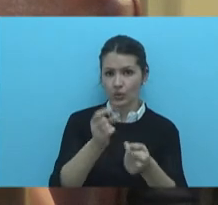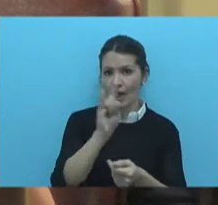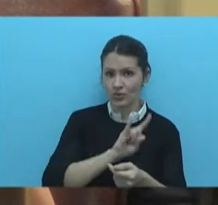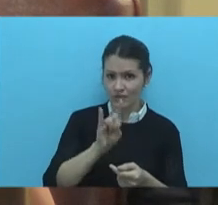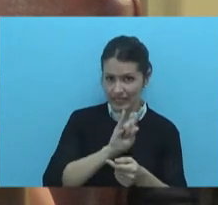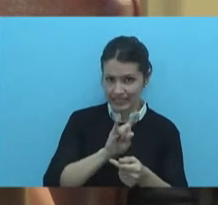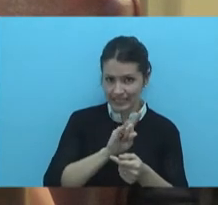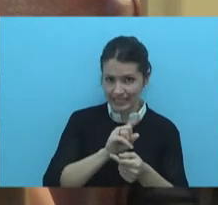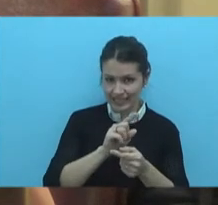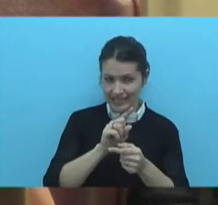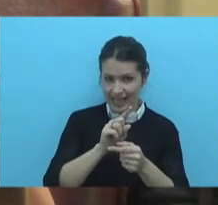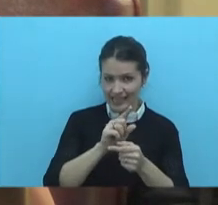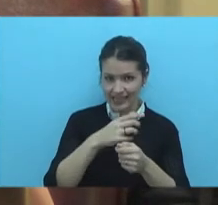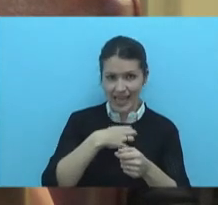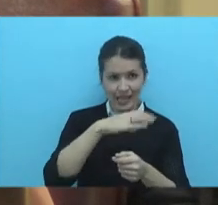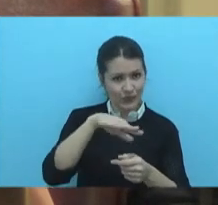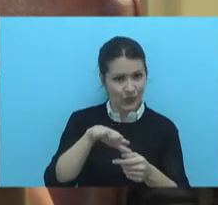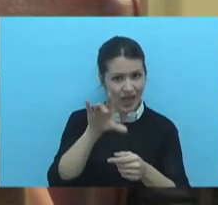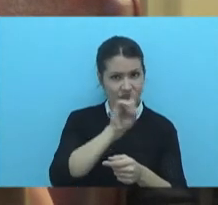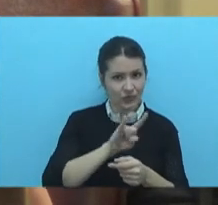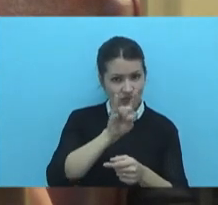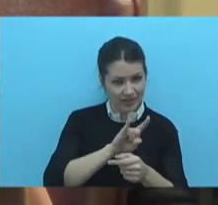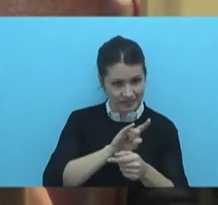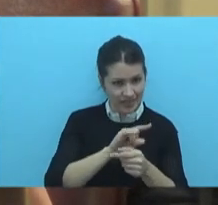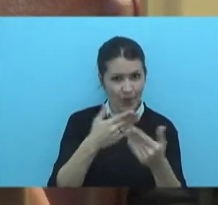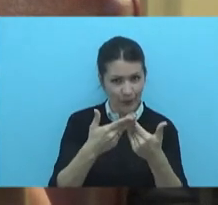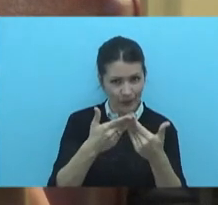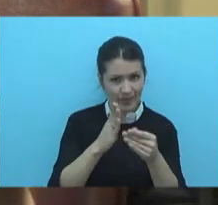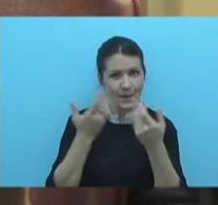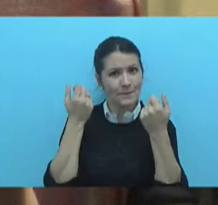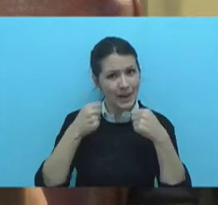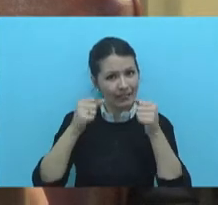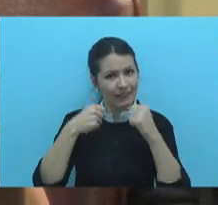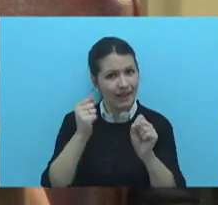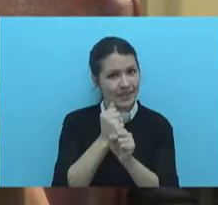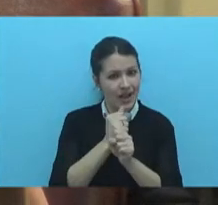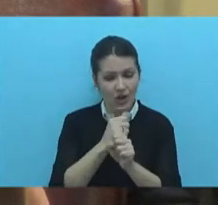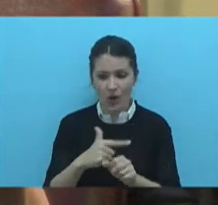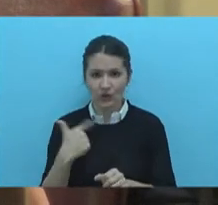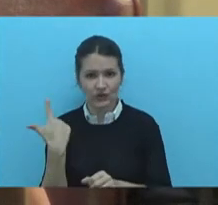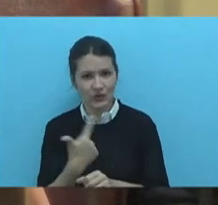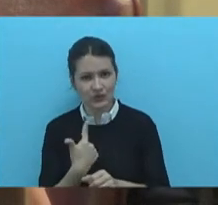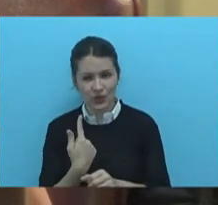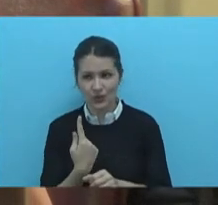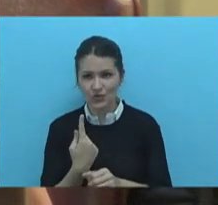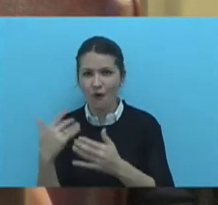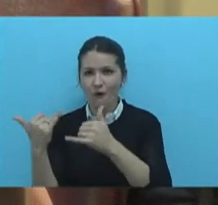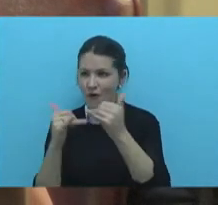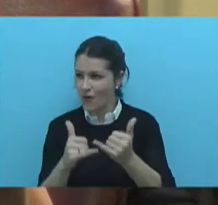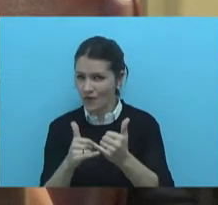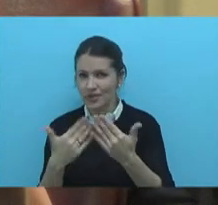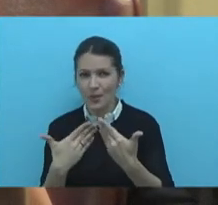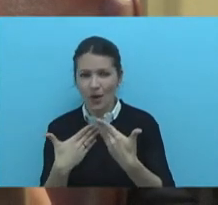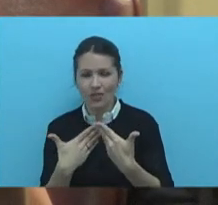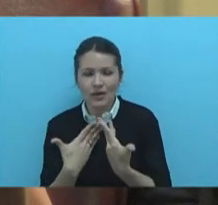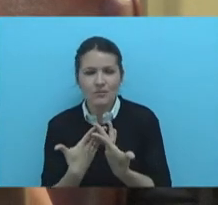pueden tomar la experiencia de nosotros. Y además, no todos tenemos plata para ir y pagar